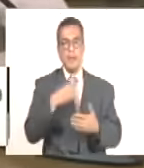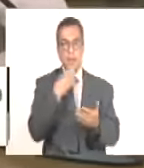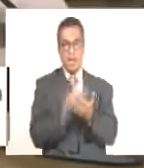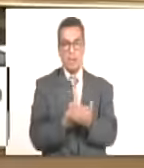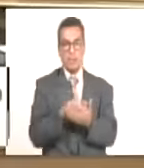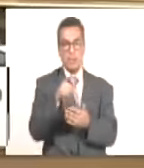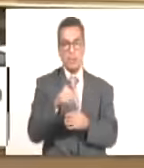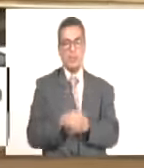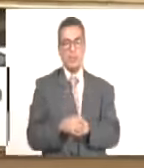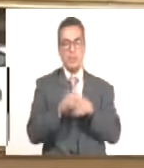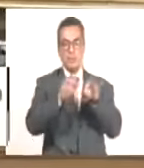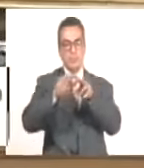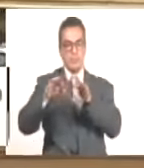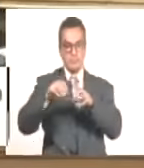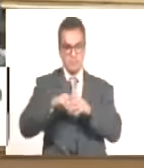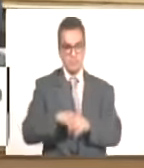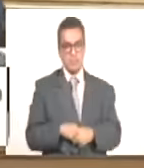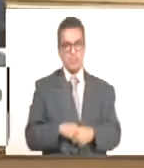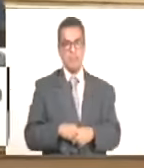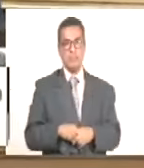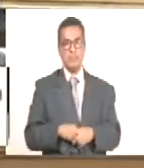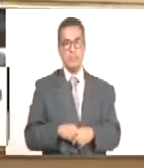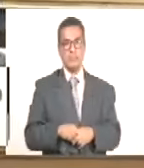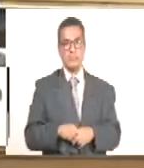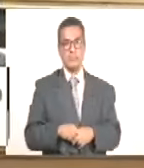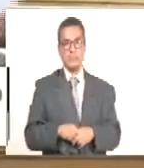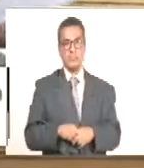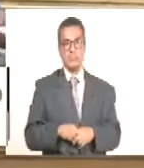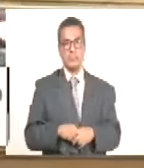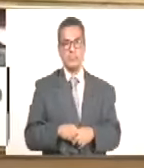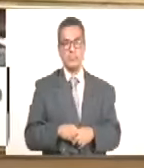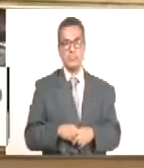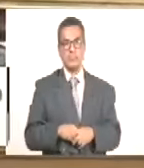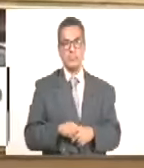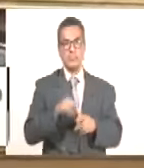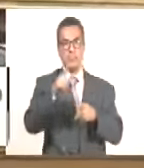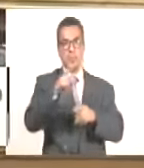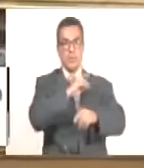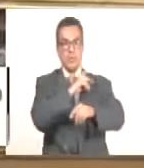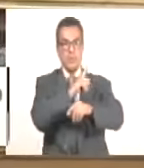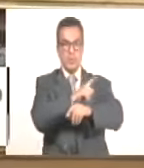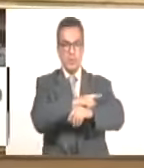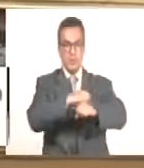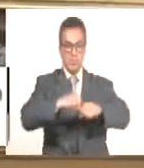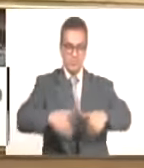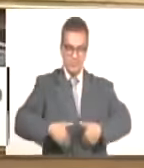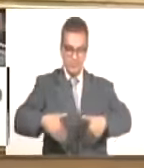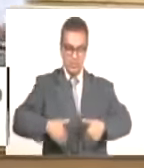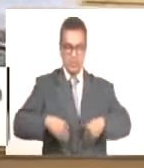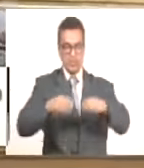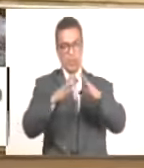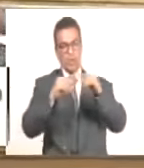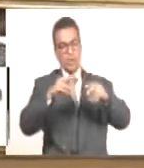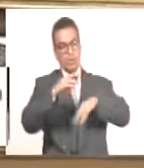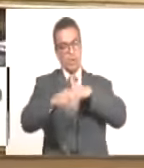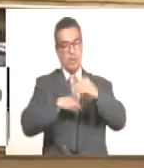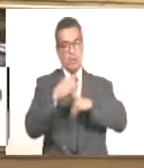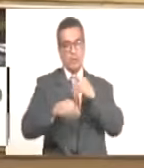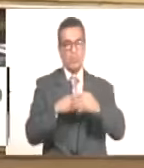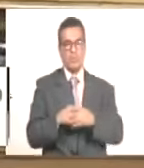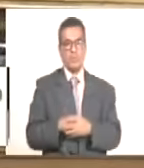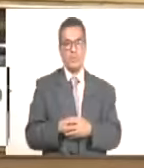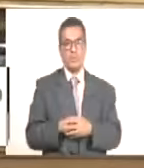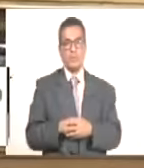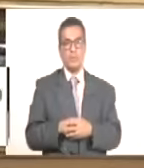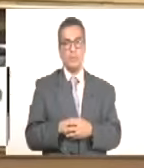Gracias, secretaria. En este esfuerzo que todas y todos hemos emprendido